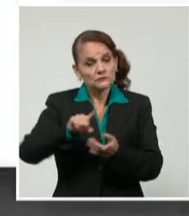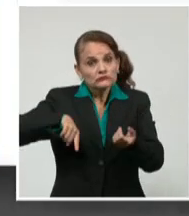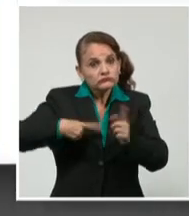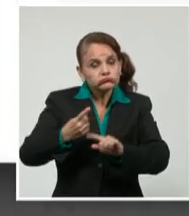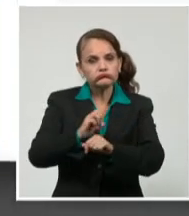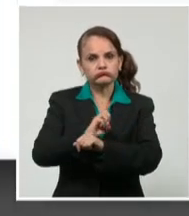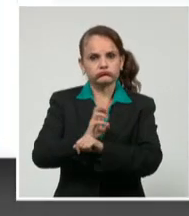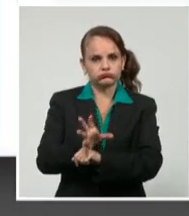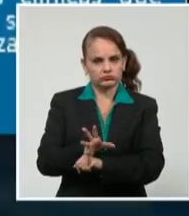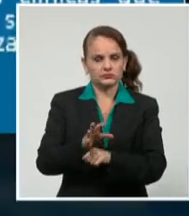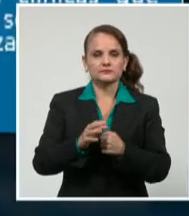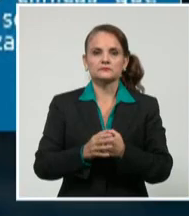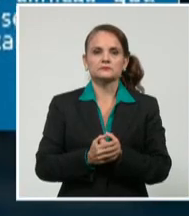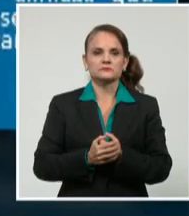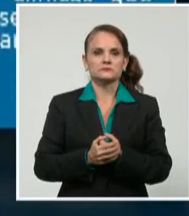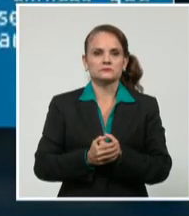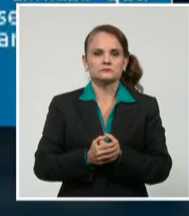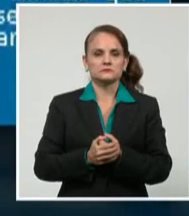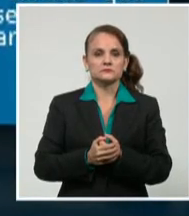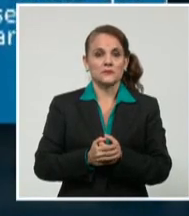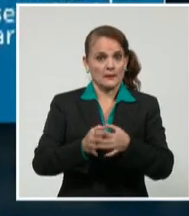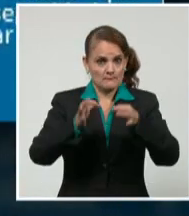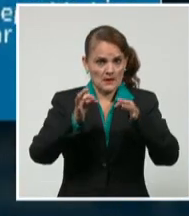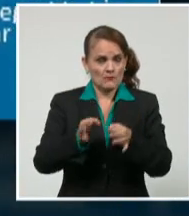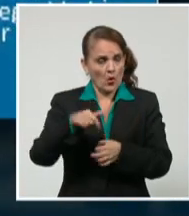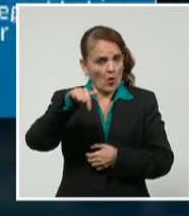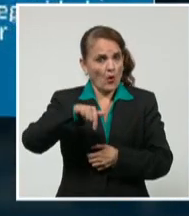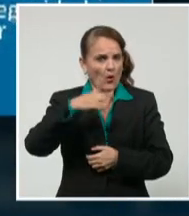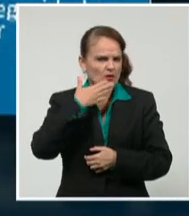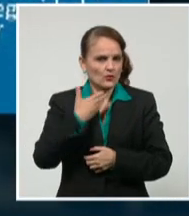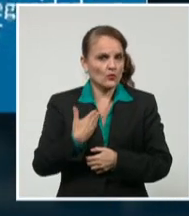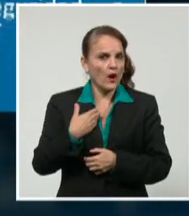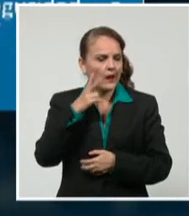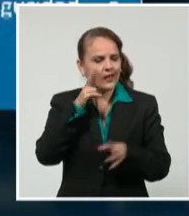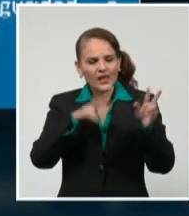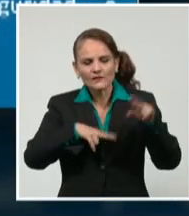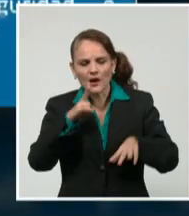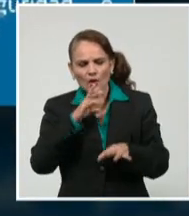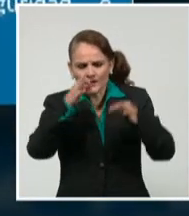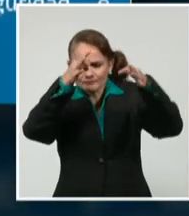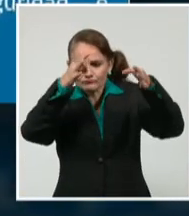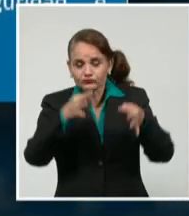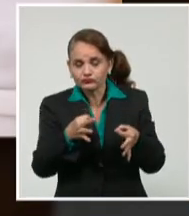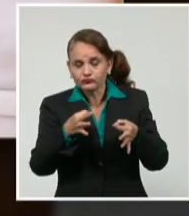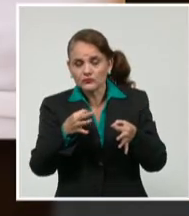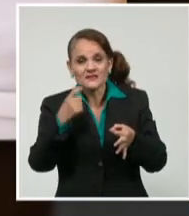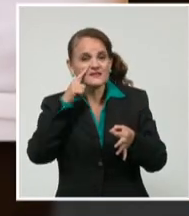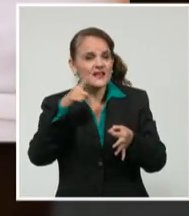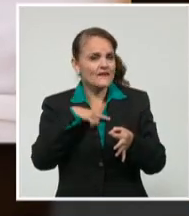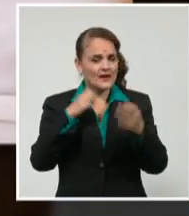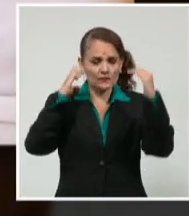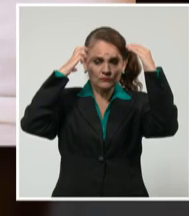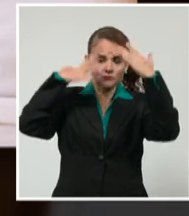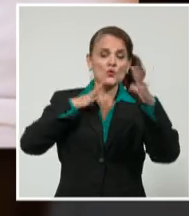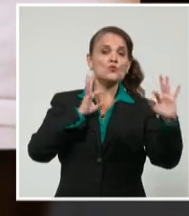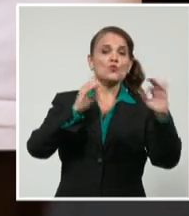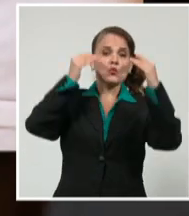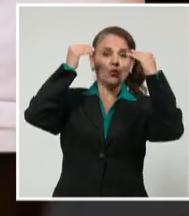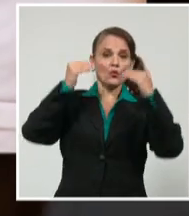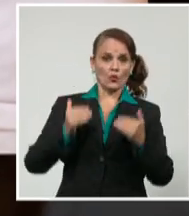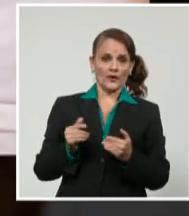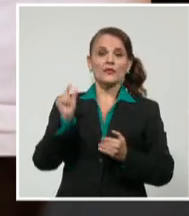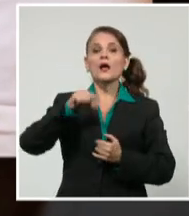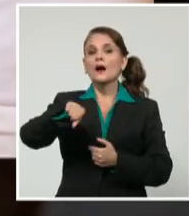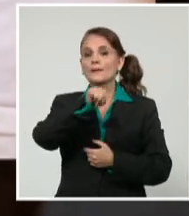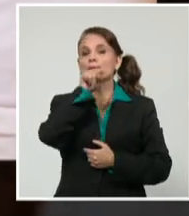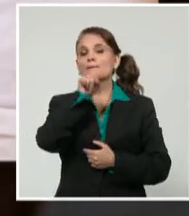la COVID-19. En esta ocasión, el objetivo es evaluar seguridad e inmunogenicidad de diferentes formulaciones y esquemas